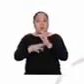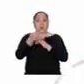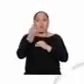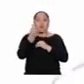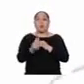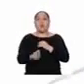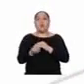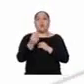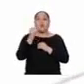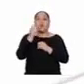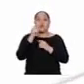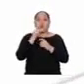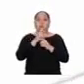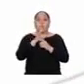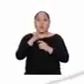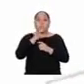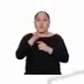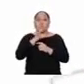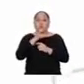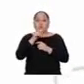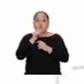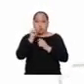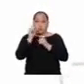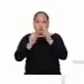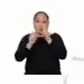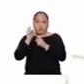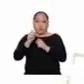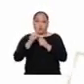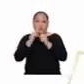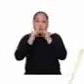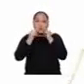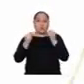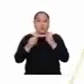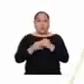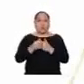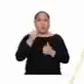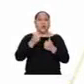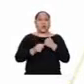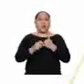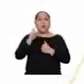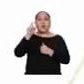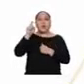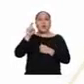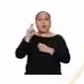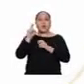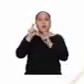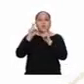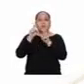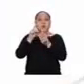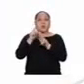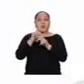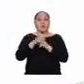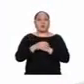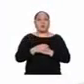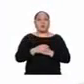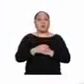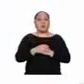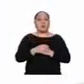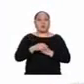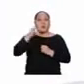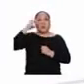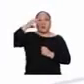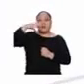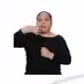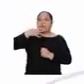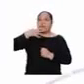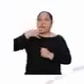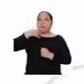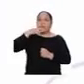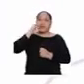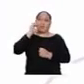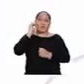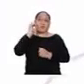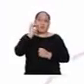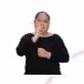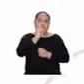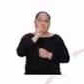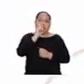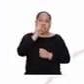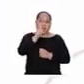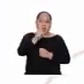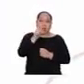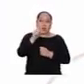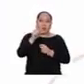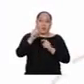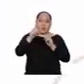¿cuál es el valor de X sub 3? Migración sería X sub 1.